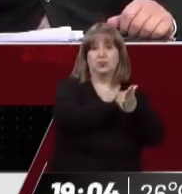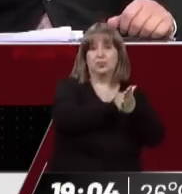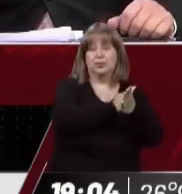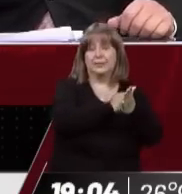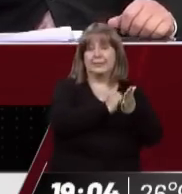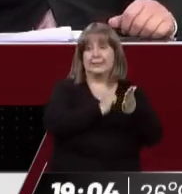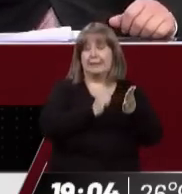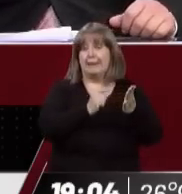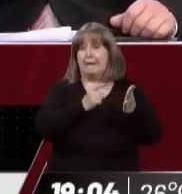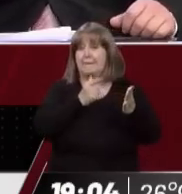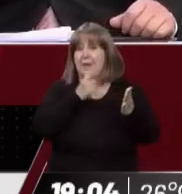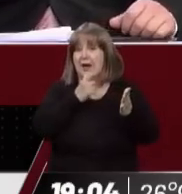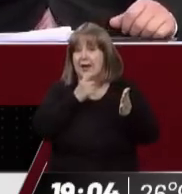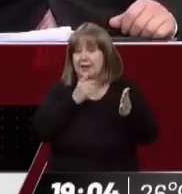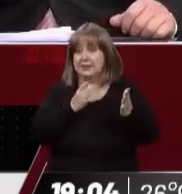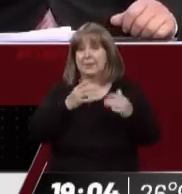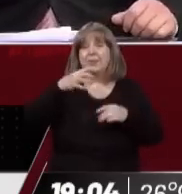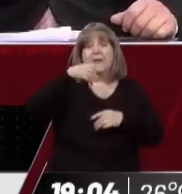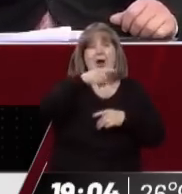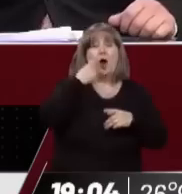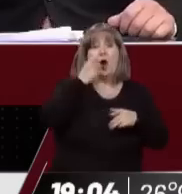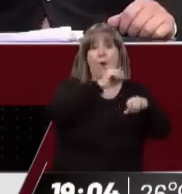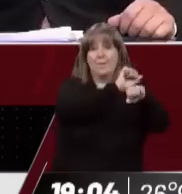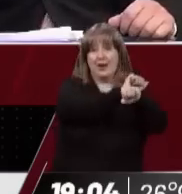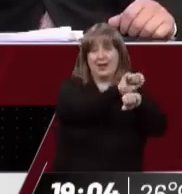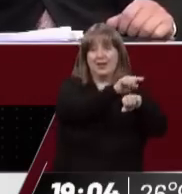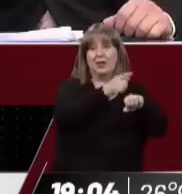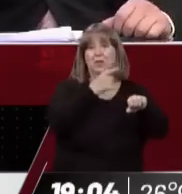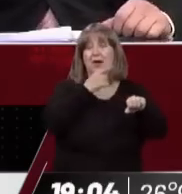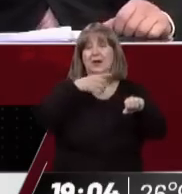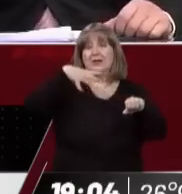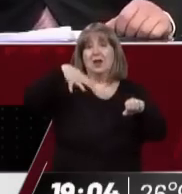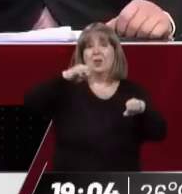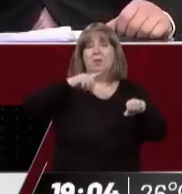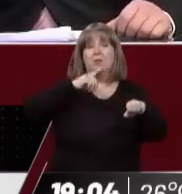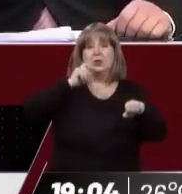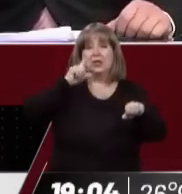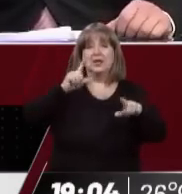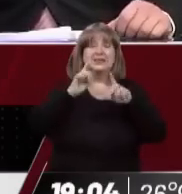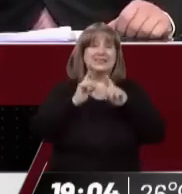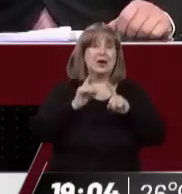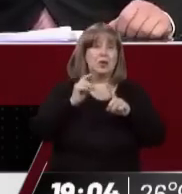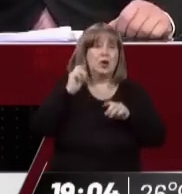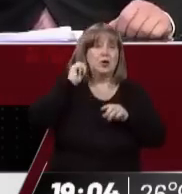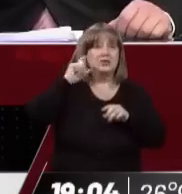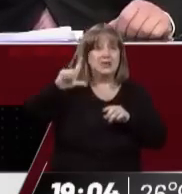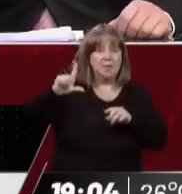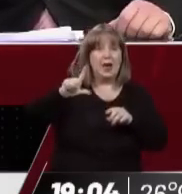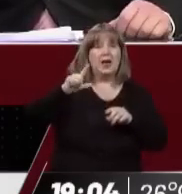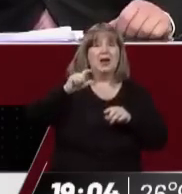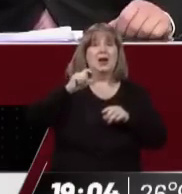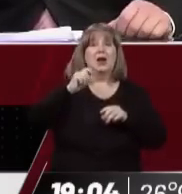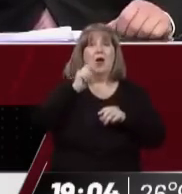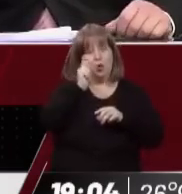por el momento de que montiel por ejemplo lo haya hecho a través de su cuenta de gemelo de google porque las cuentas